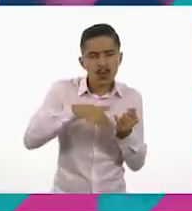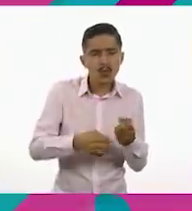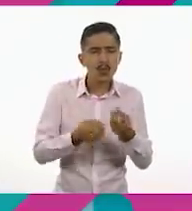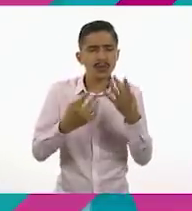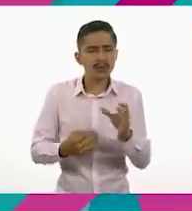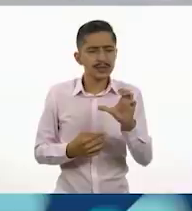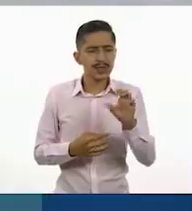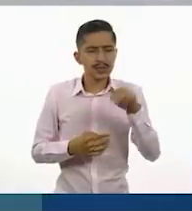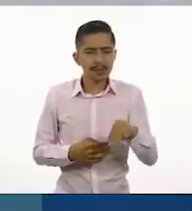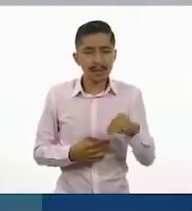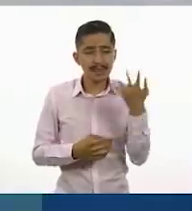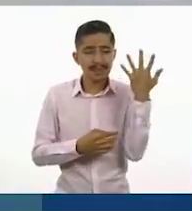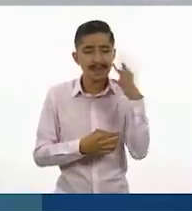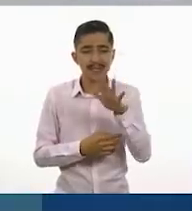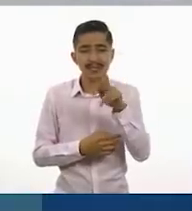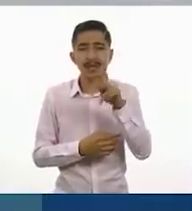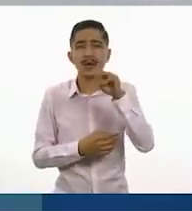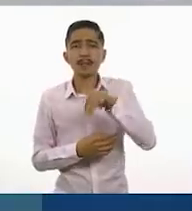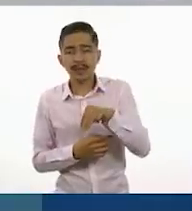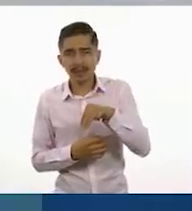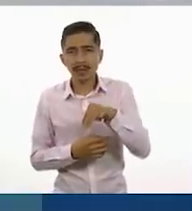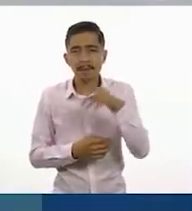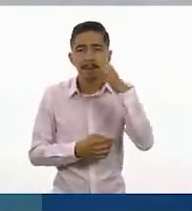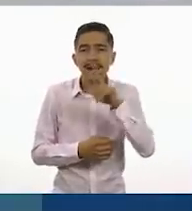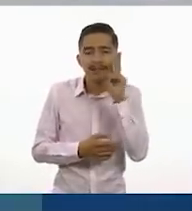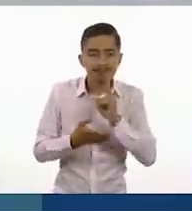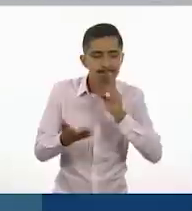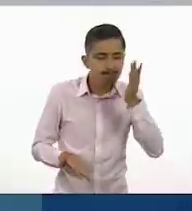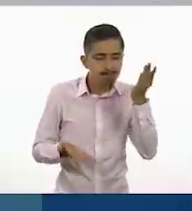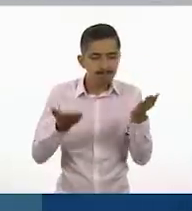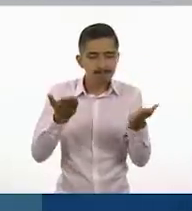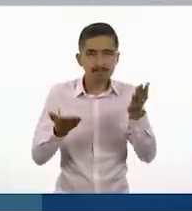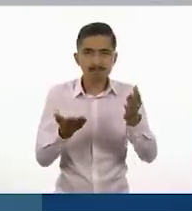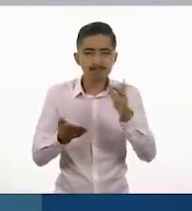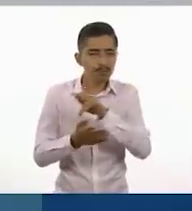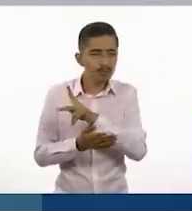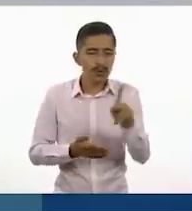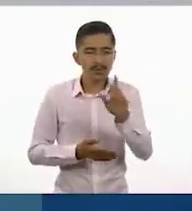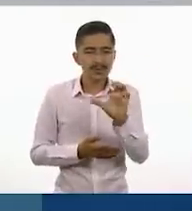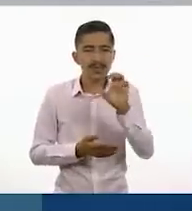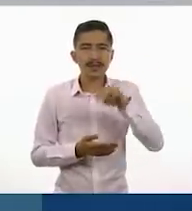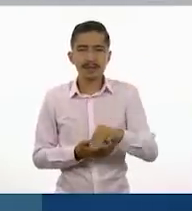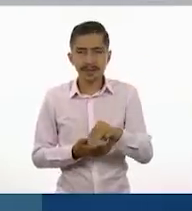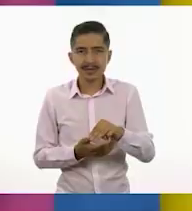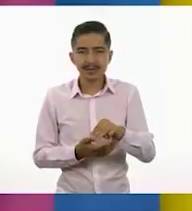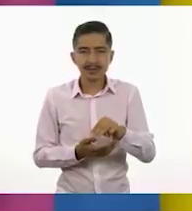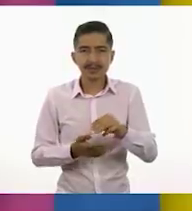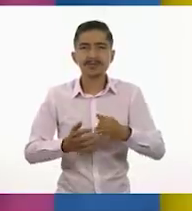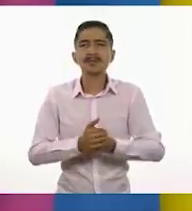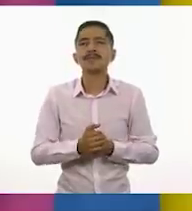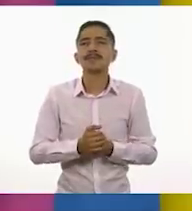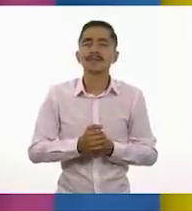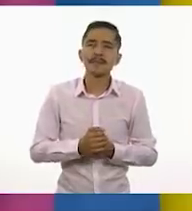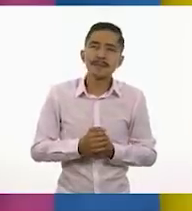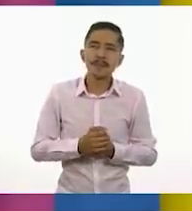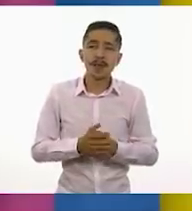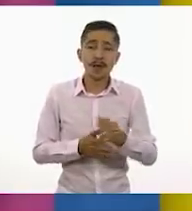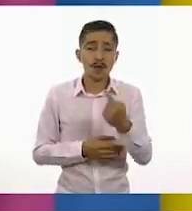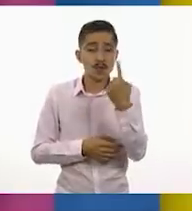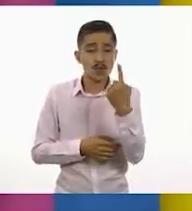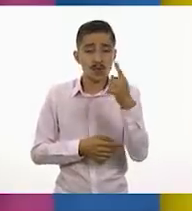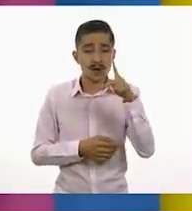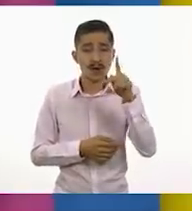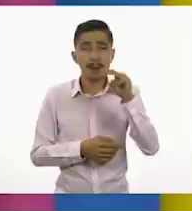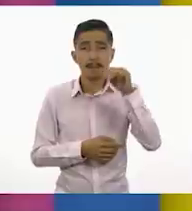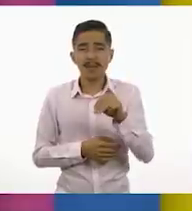hay en 10 kilómetros para hacer la comparación entre puros centímetros. A ver, entonces, en 1